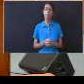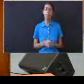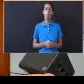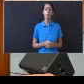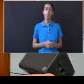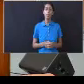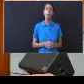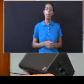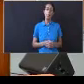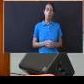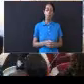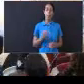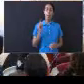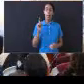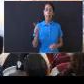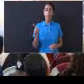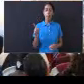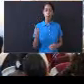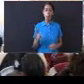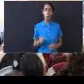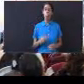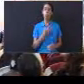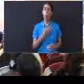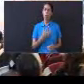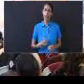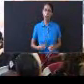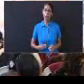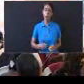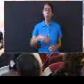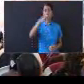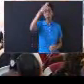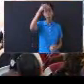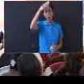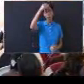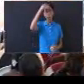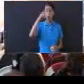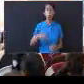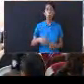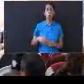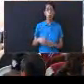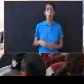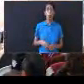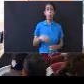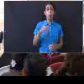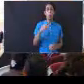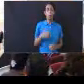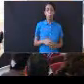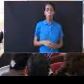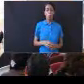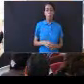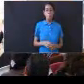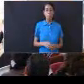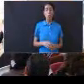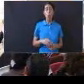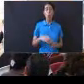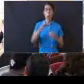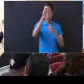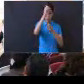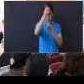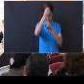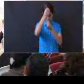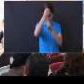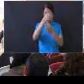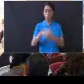padeció, aprendió obediencia. Entonces, tenemos que estar conscientes de que Dios tiene buenos deseos para